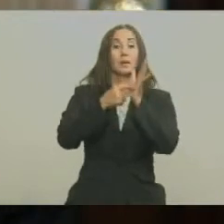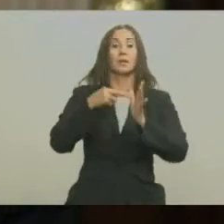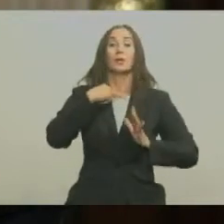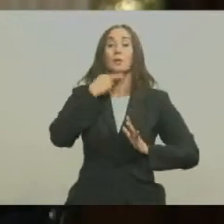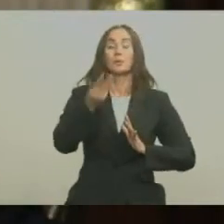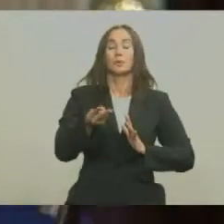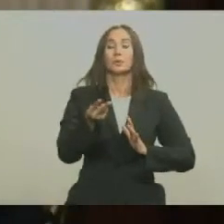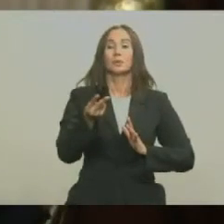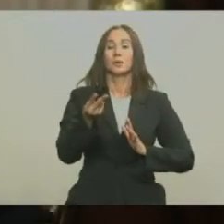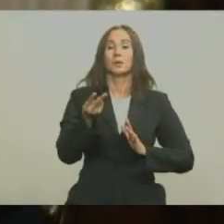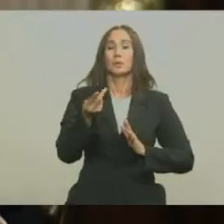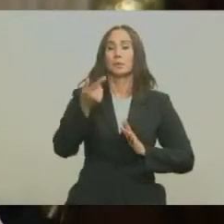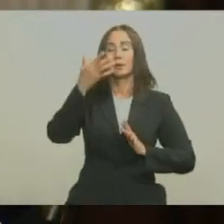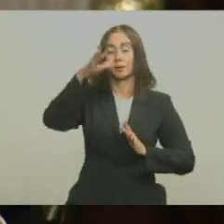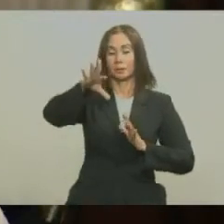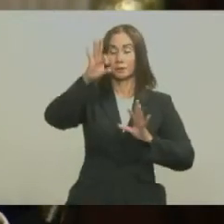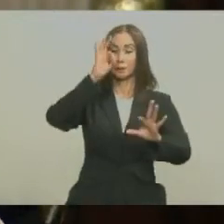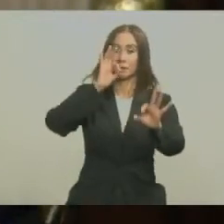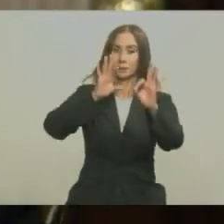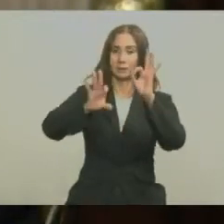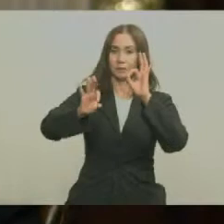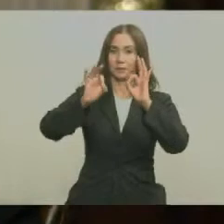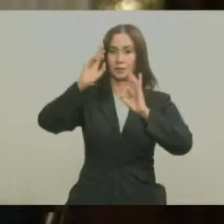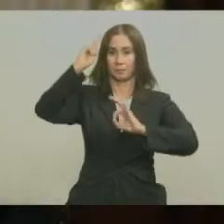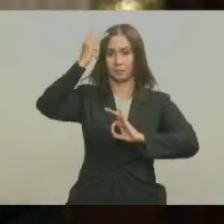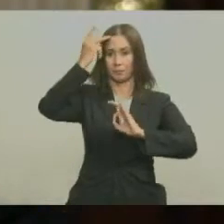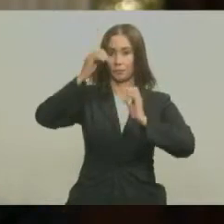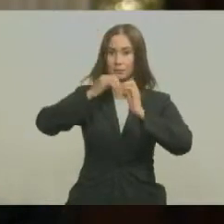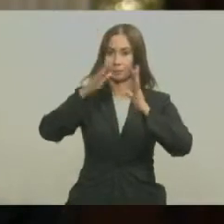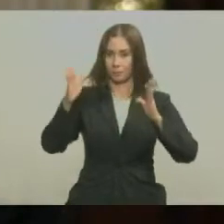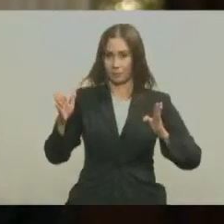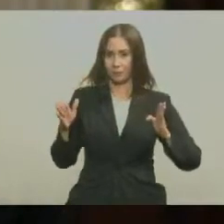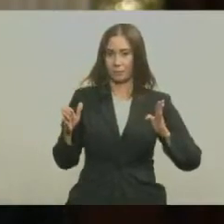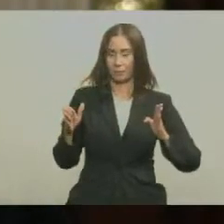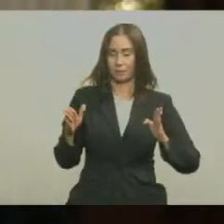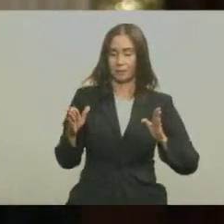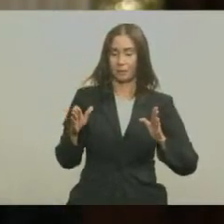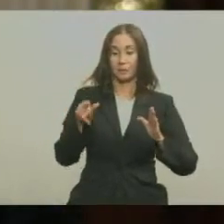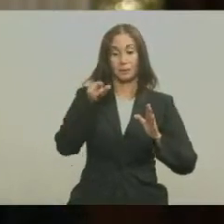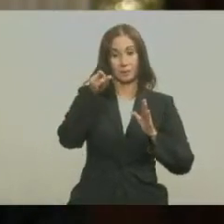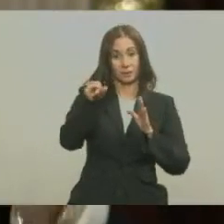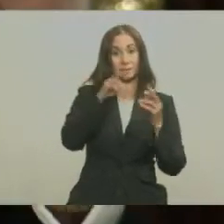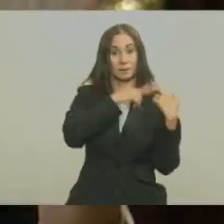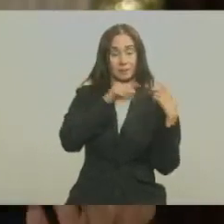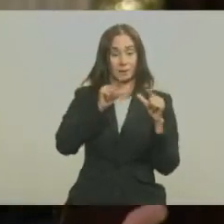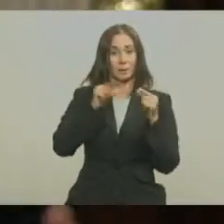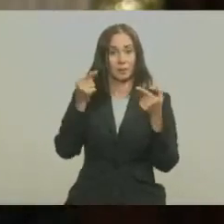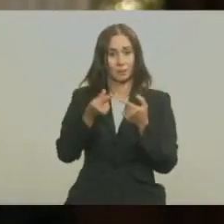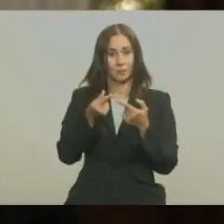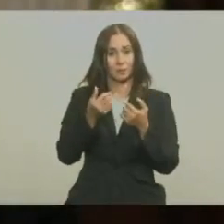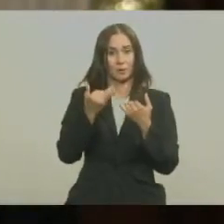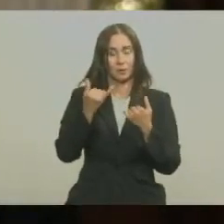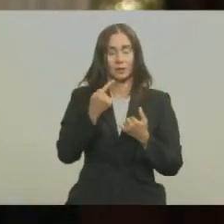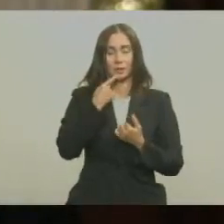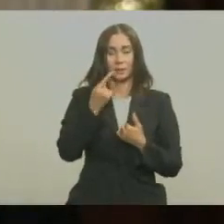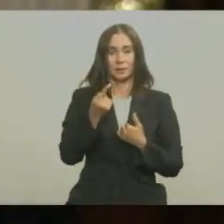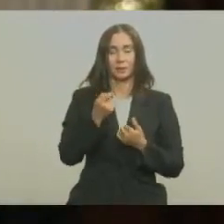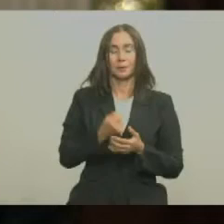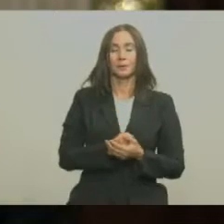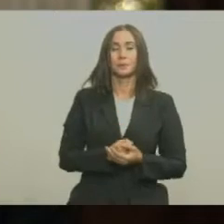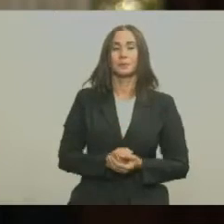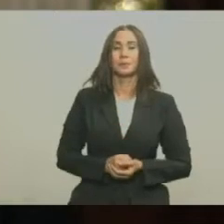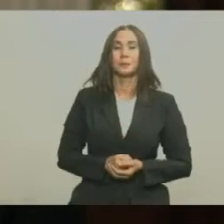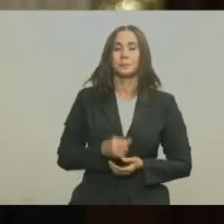en términos de definición de las políticas públicas. Eso es lo que hará ese gabinete. Ahora, te adelanto,